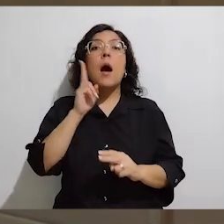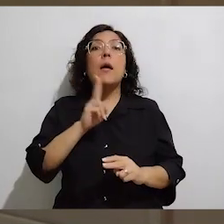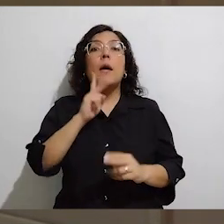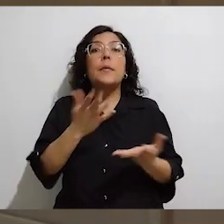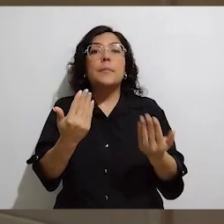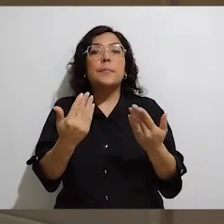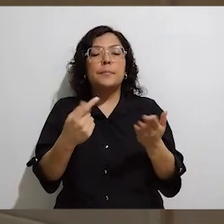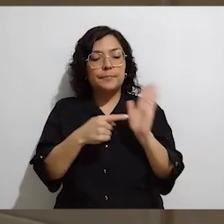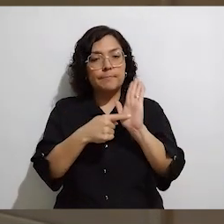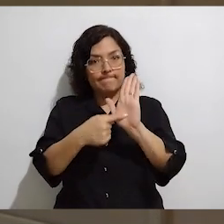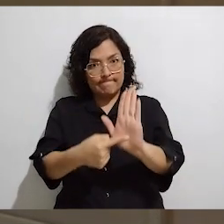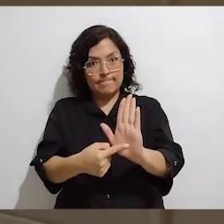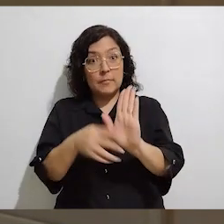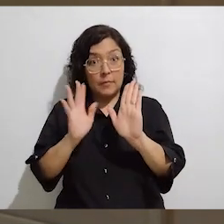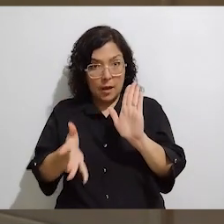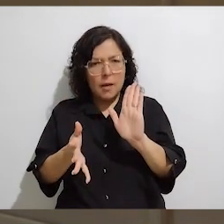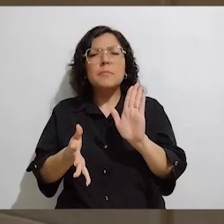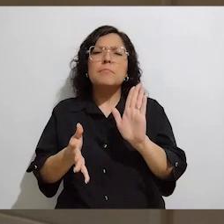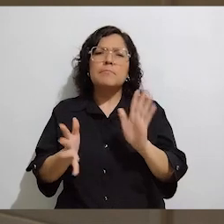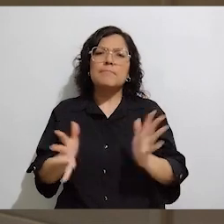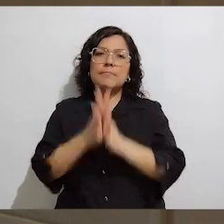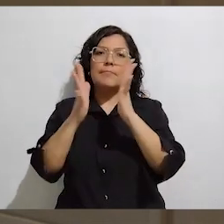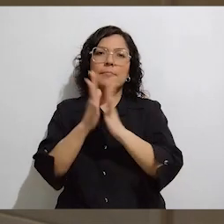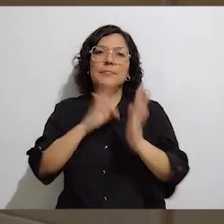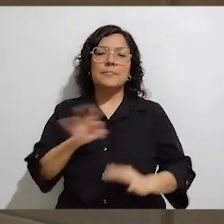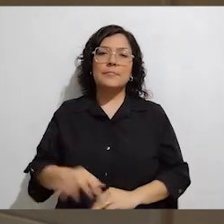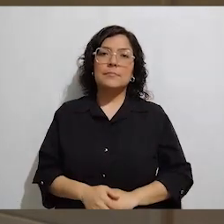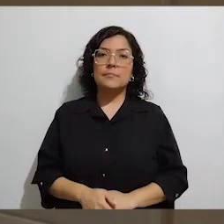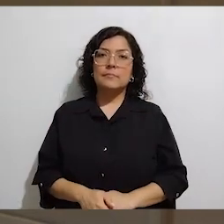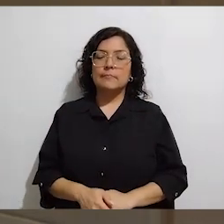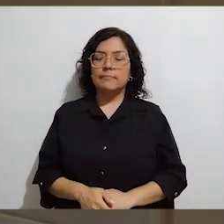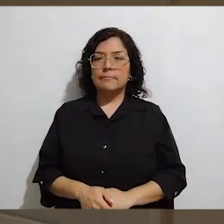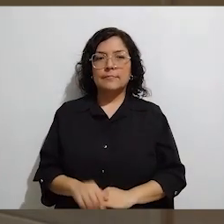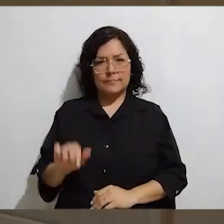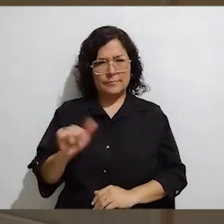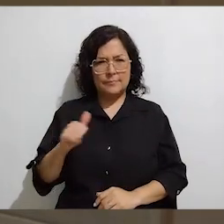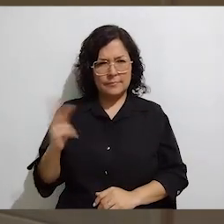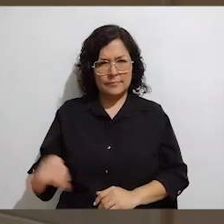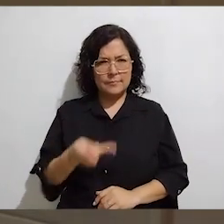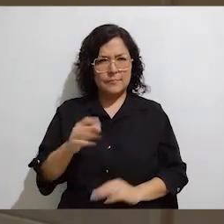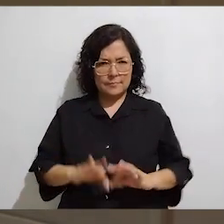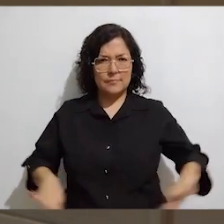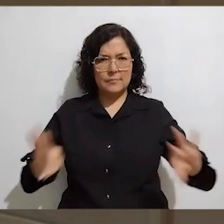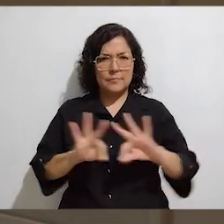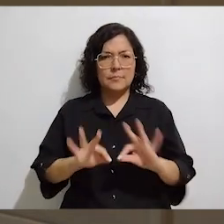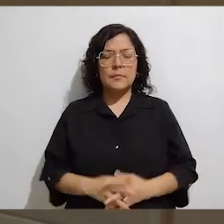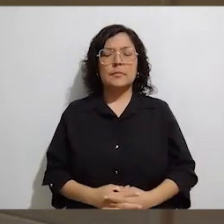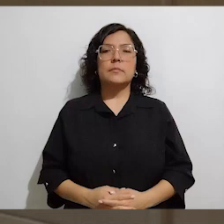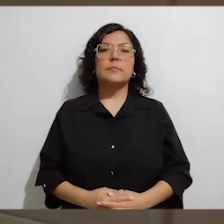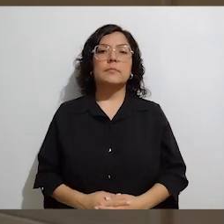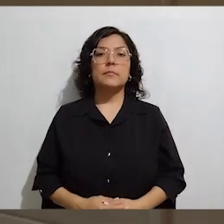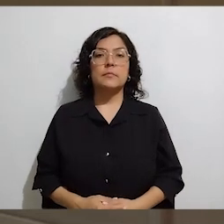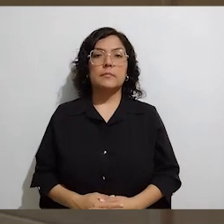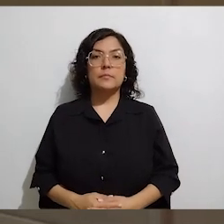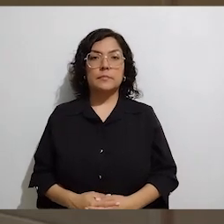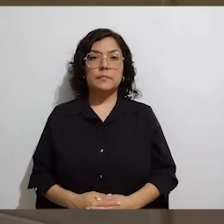de Coahuila. ¿Cuáles son? Y esta era una pregunta que me formulaban, sobre todo porque es muy importante. A veces, en medio de